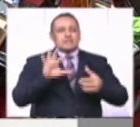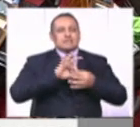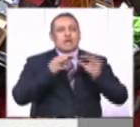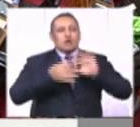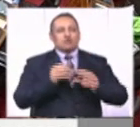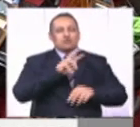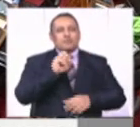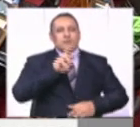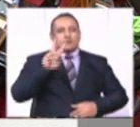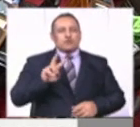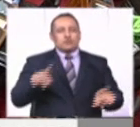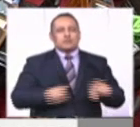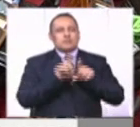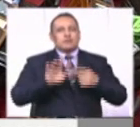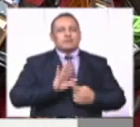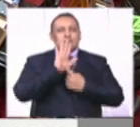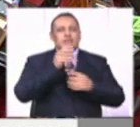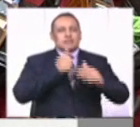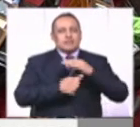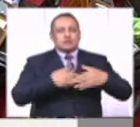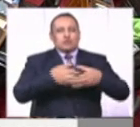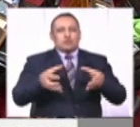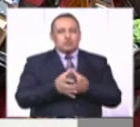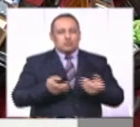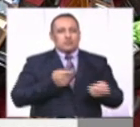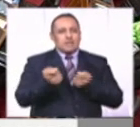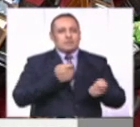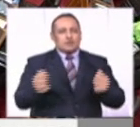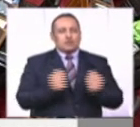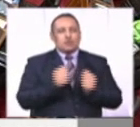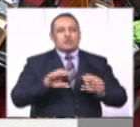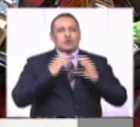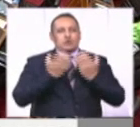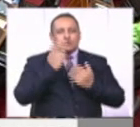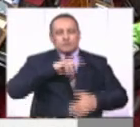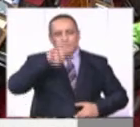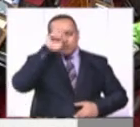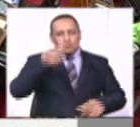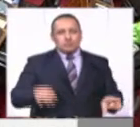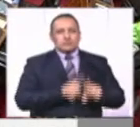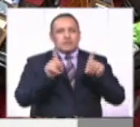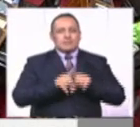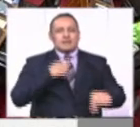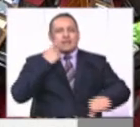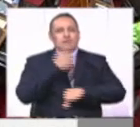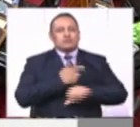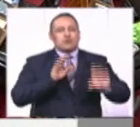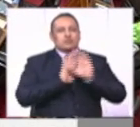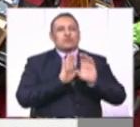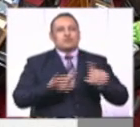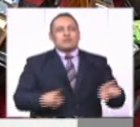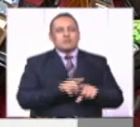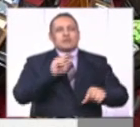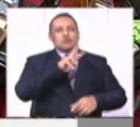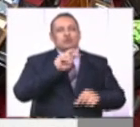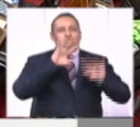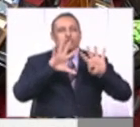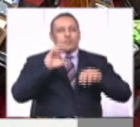2022 fue presentada a través del área de trámite documentario del Congreso de la República la denuncia constitucional